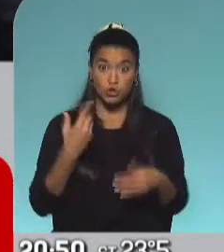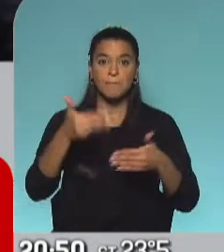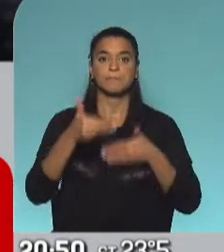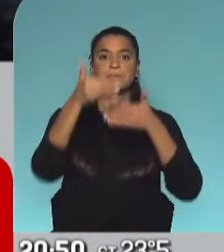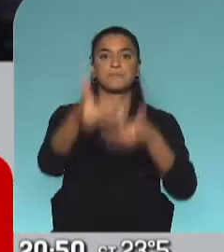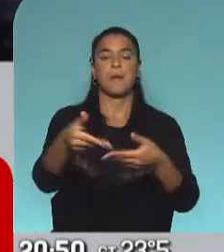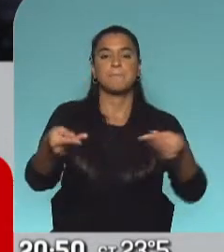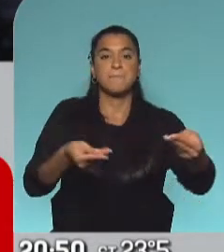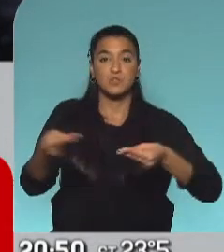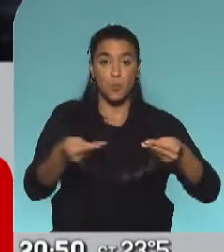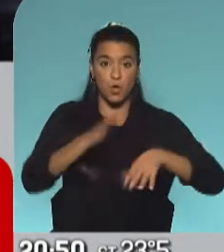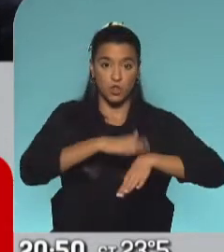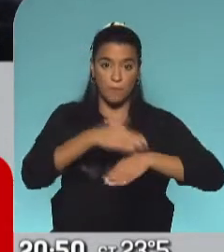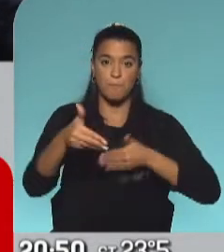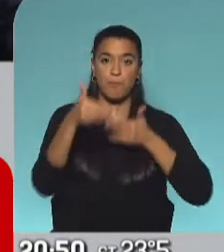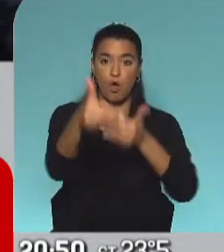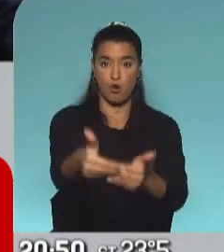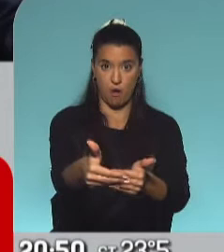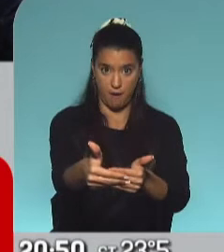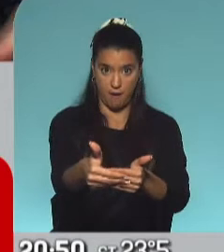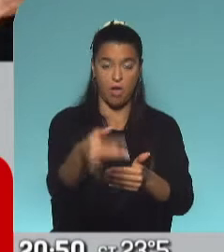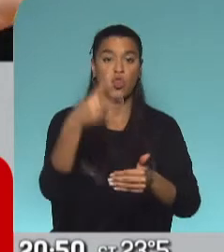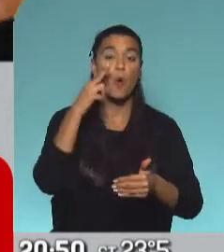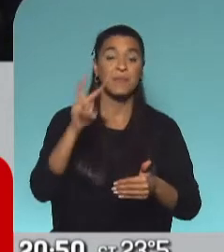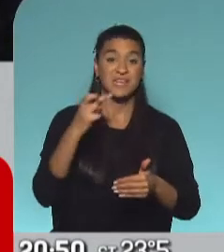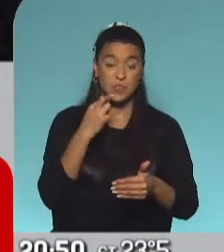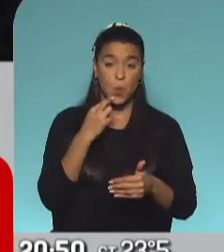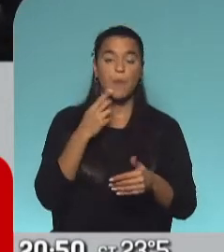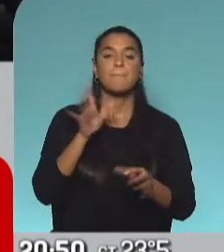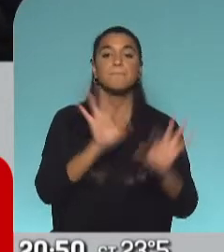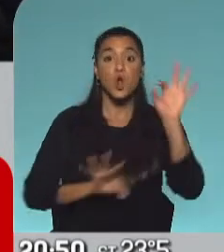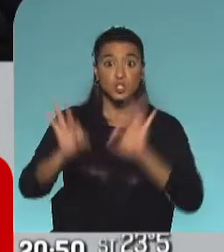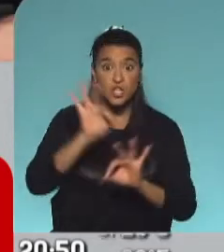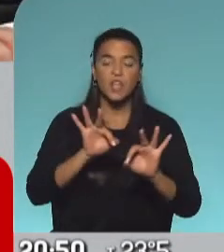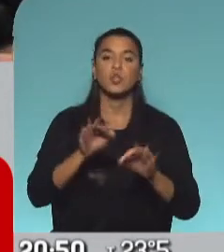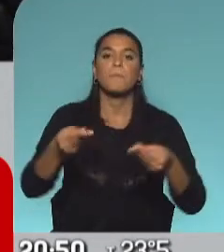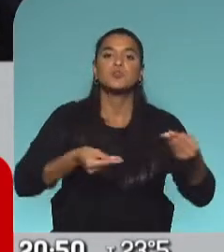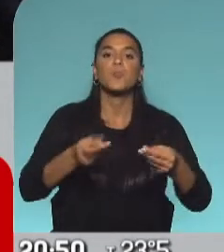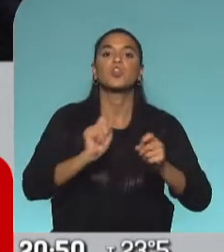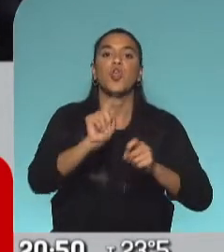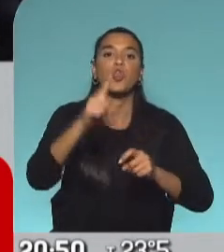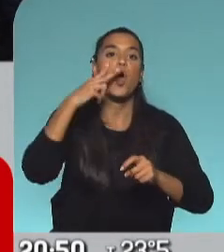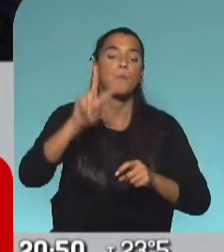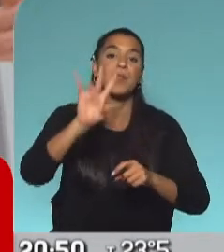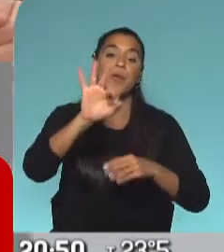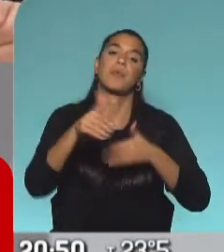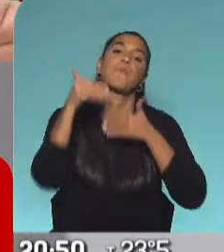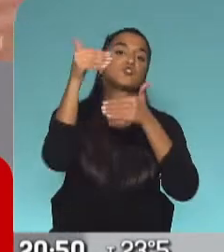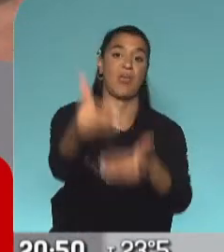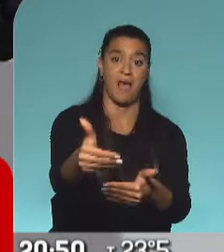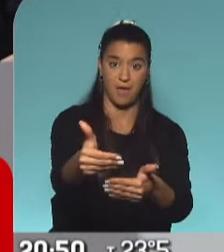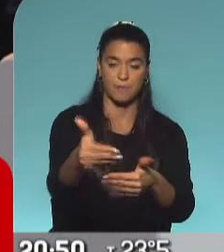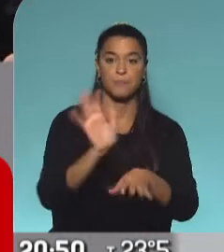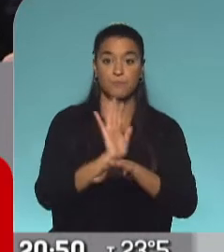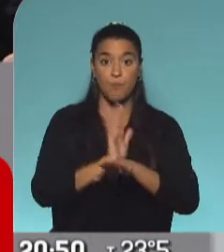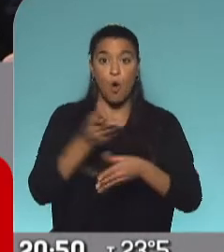el presupuesto 2019 y el proyecto de presupuesto del 2020 dejarlo postergado, es decir,